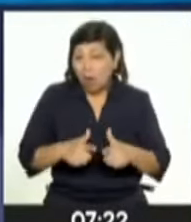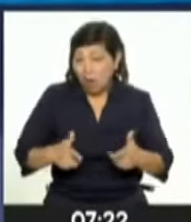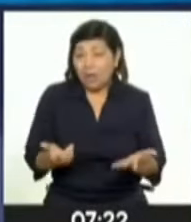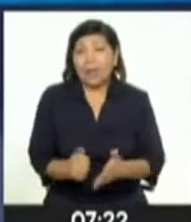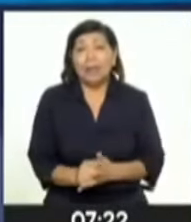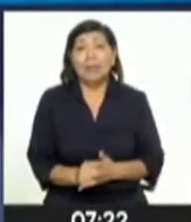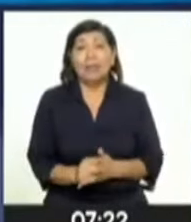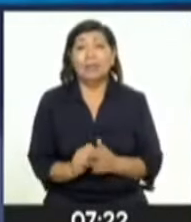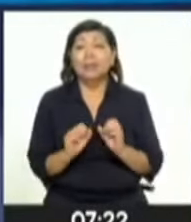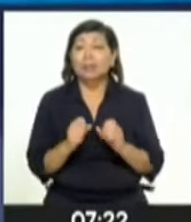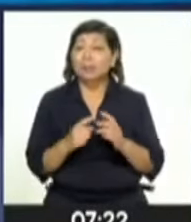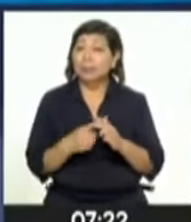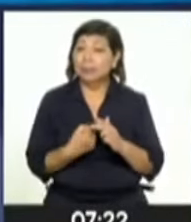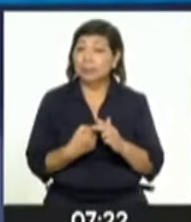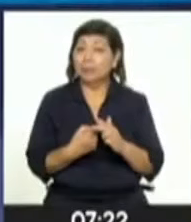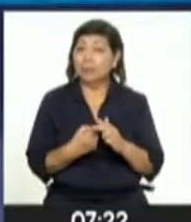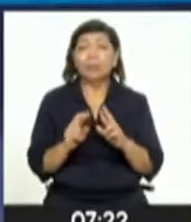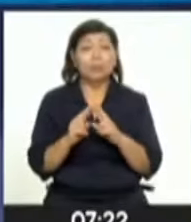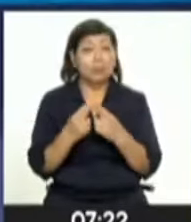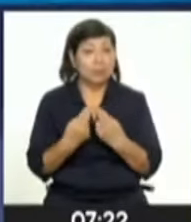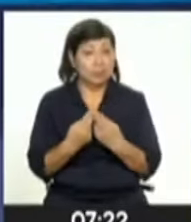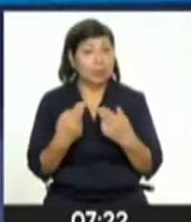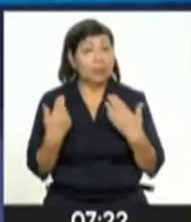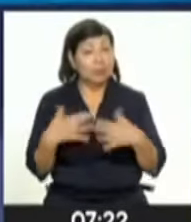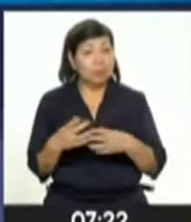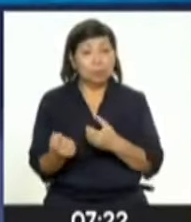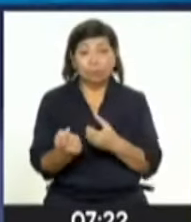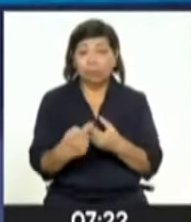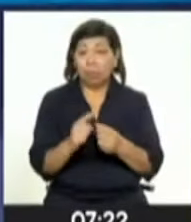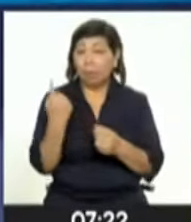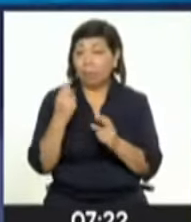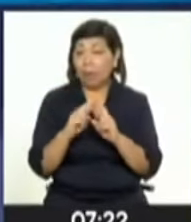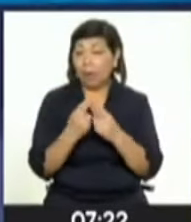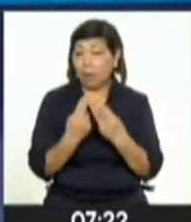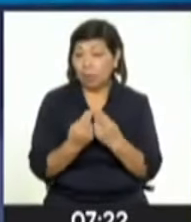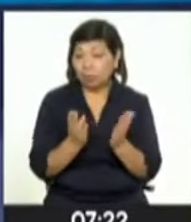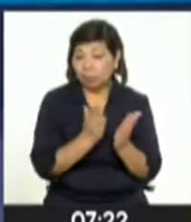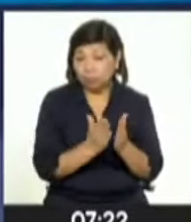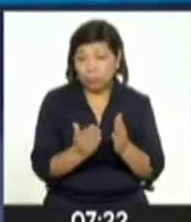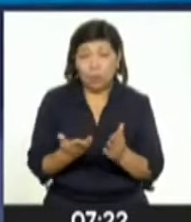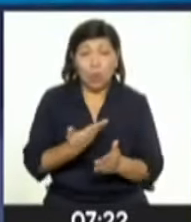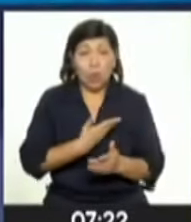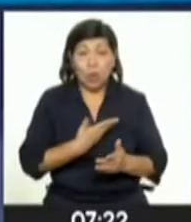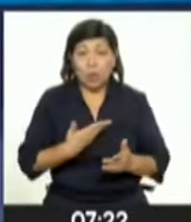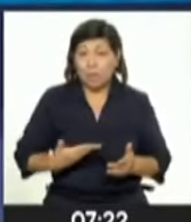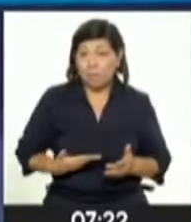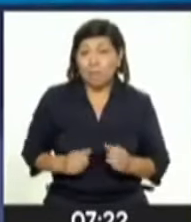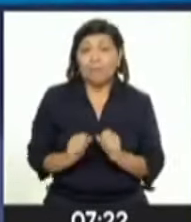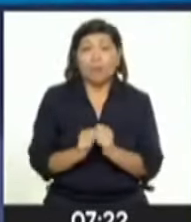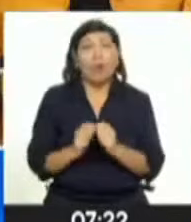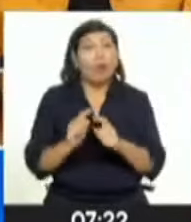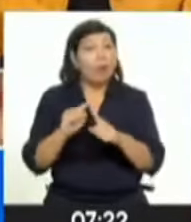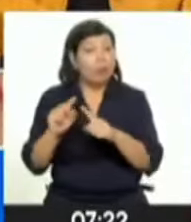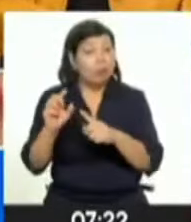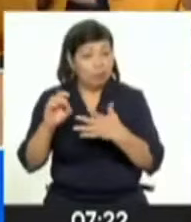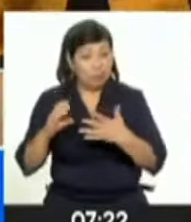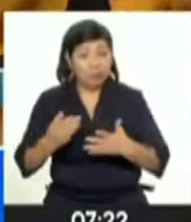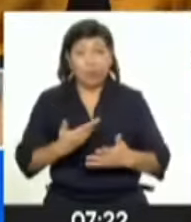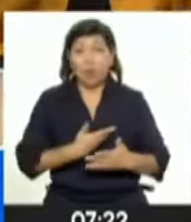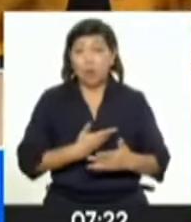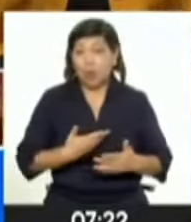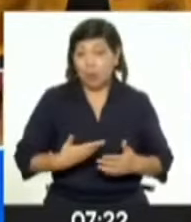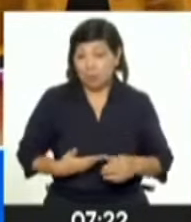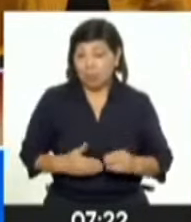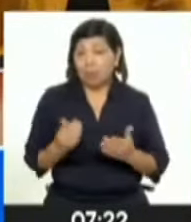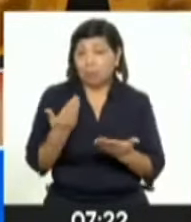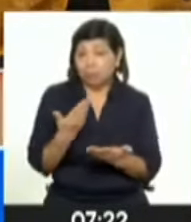en ese sentido vamos a empezar a hacer reuniones. Ya estamos convocando la primera reunión de coordinación intergubernamental con los diferentes niveles de gobierno.